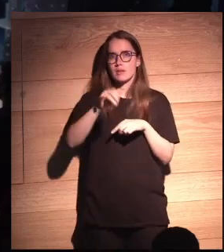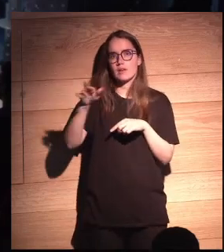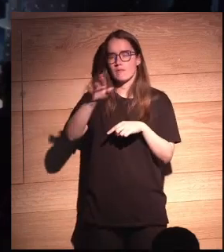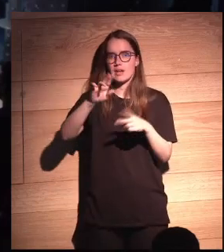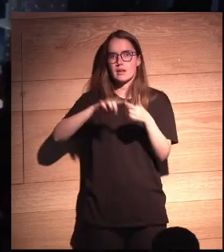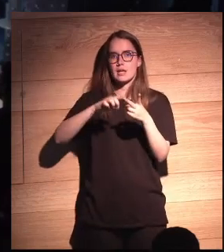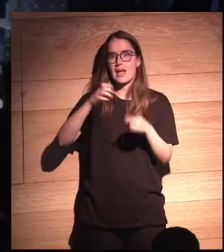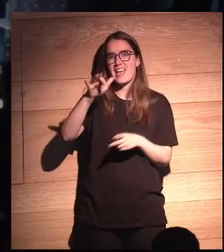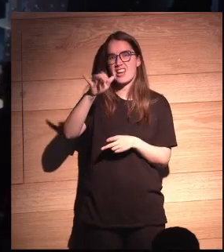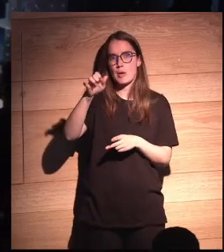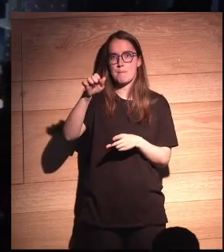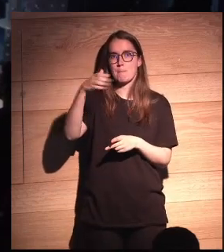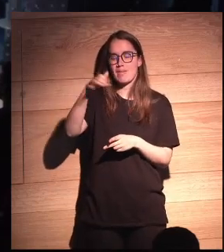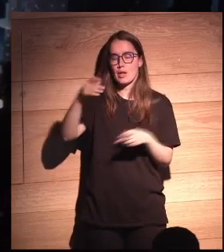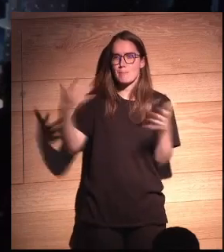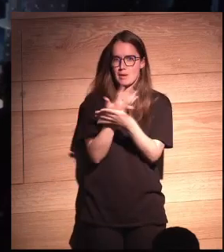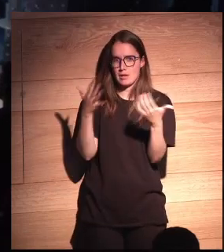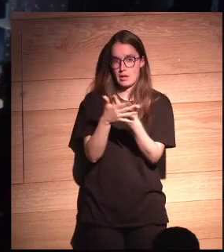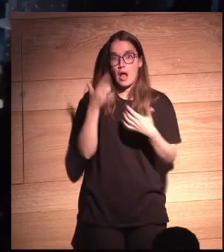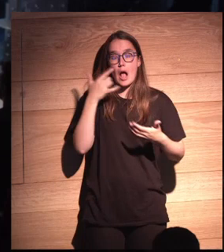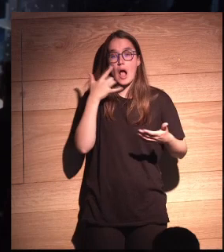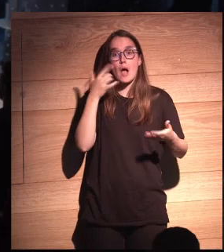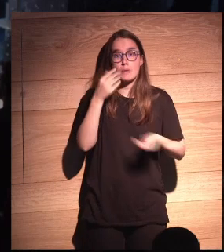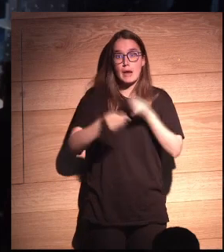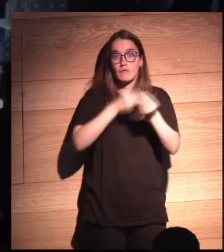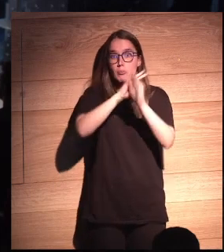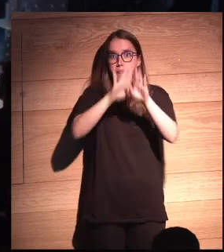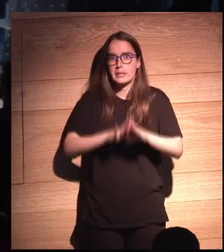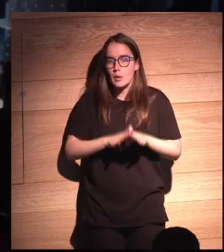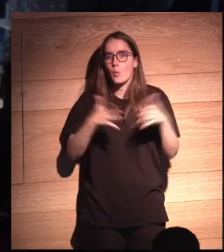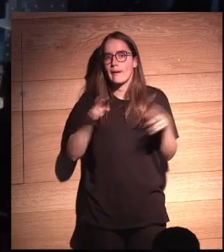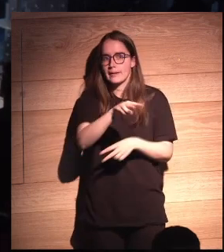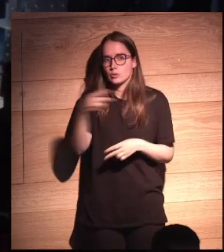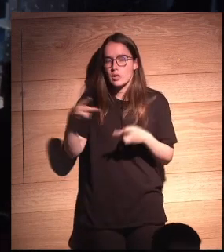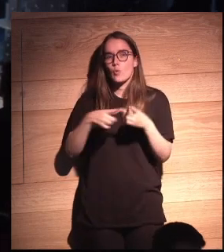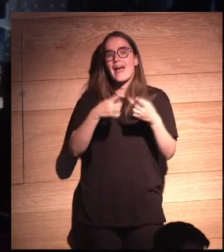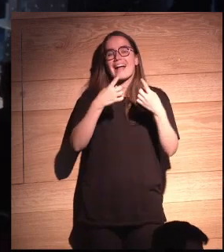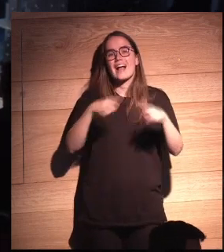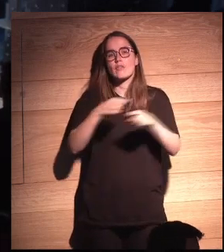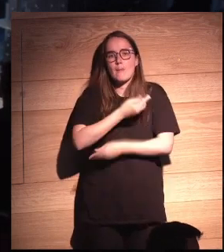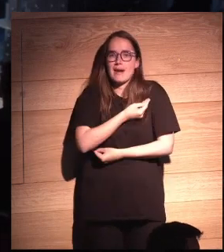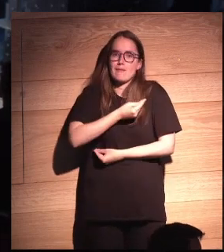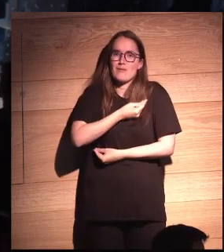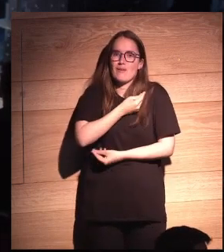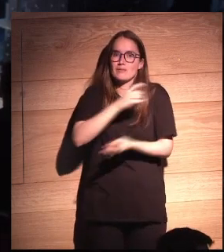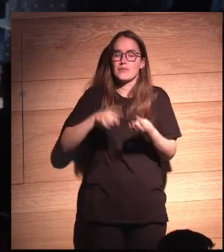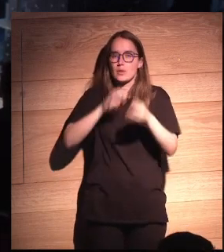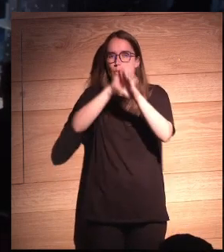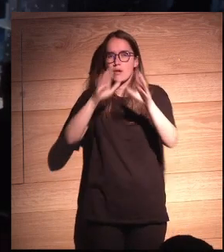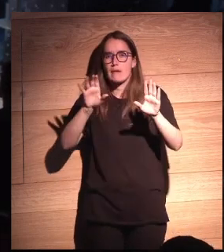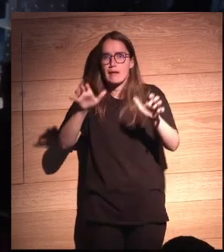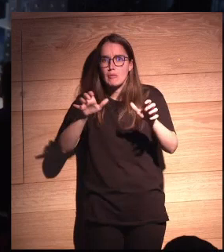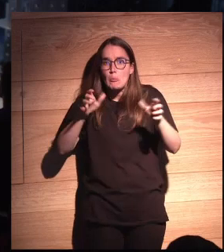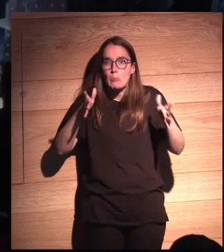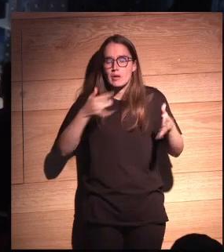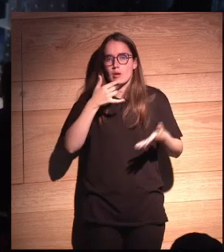Eddie Vedder, y van a escuchar lo que realmente terminó siendo. Luego quiero que hagas una canción de cuna, y finalmente quiero que hagas un reggae.